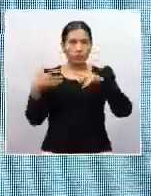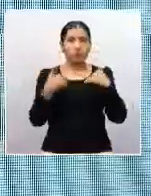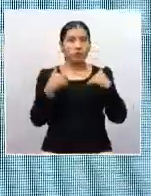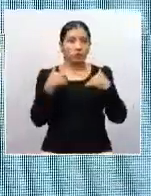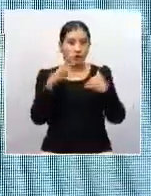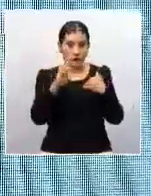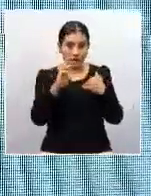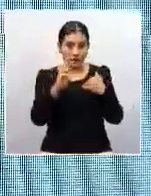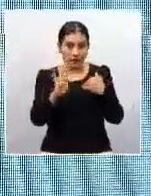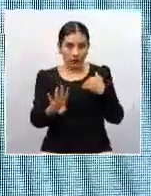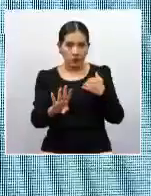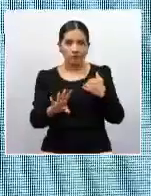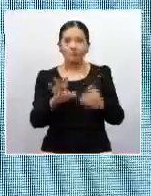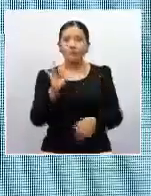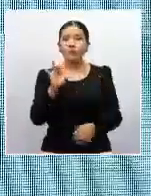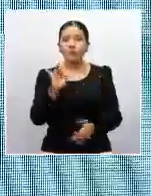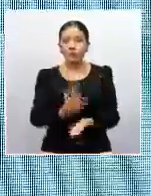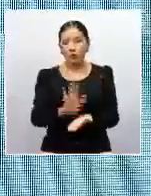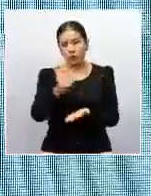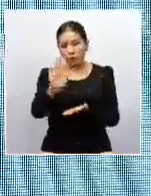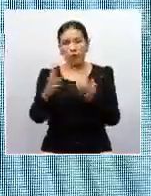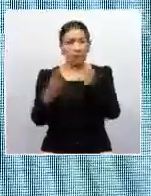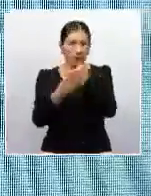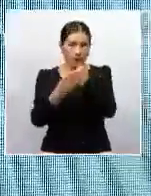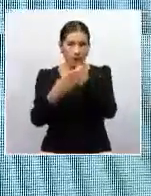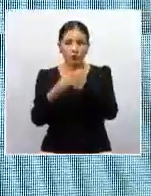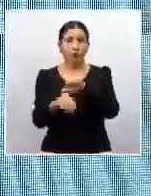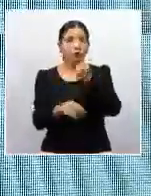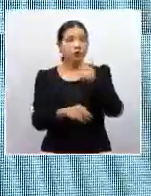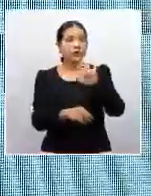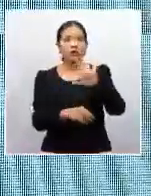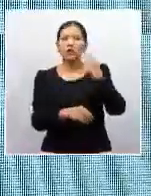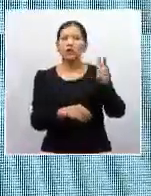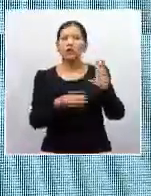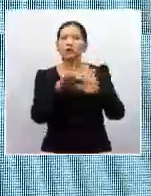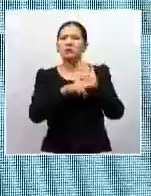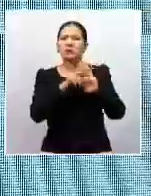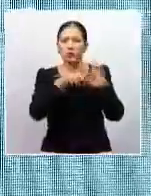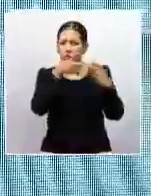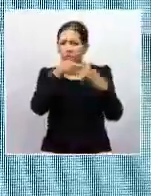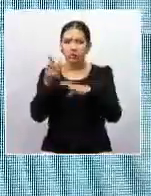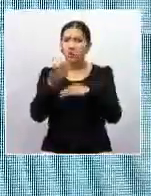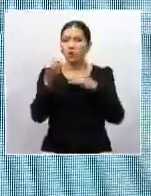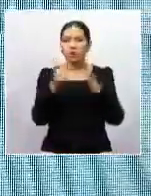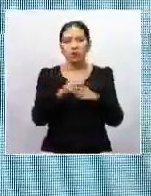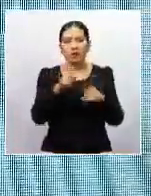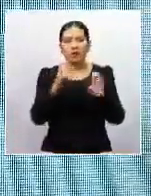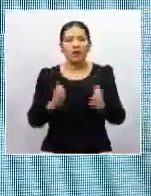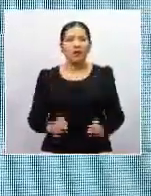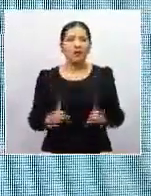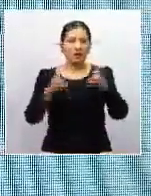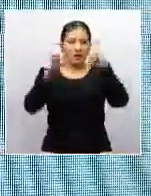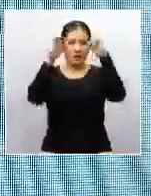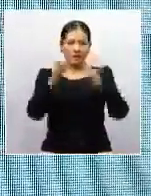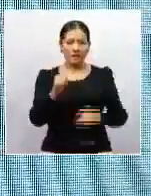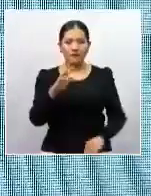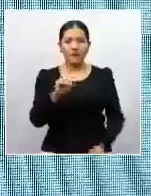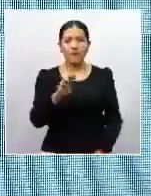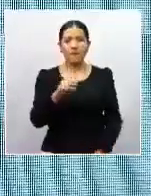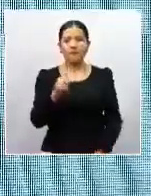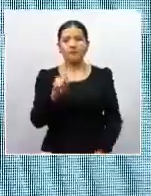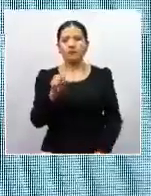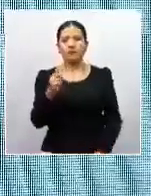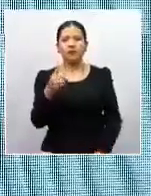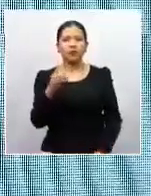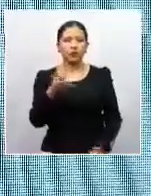al ex Banco Fácil y el resto de las 56 cámaras del edificio Ambasador, donde ocurrieron los